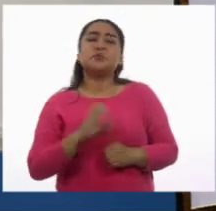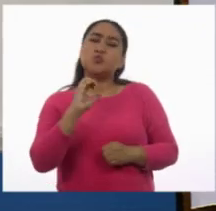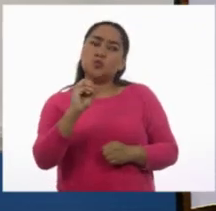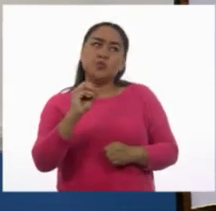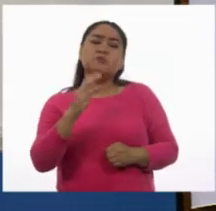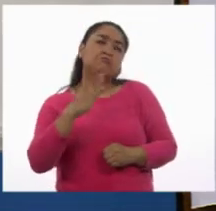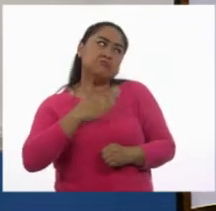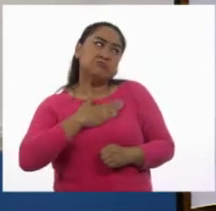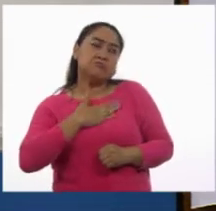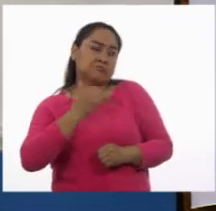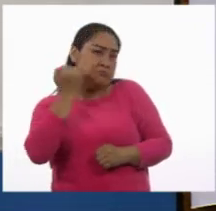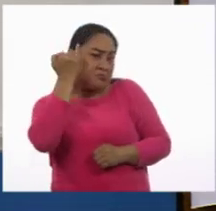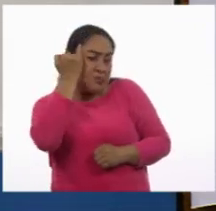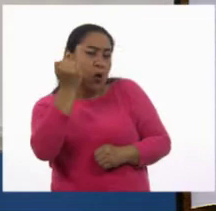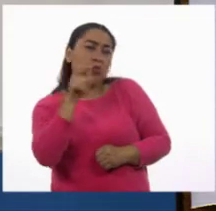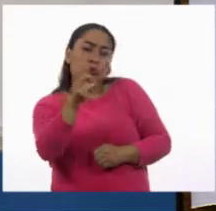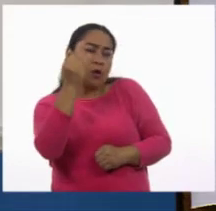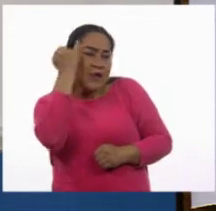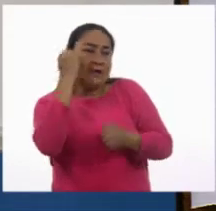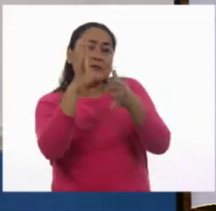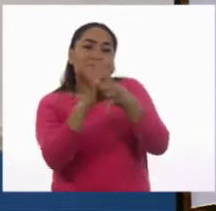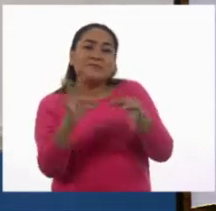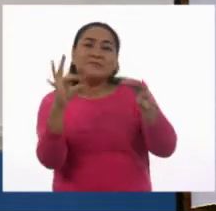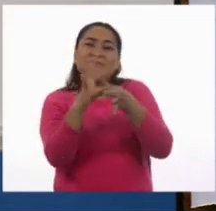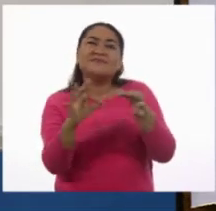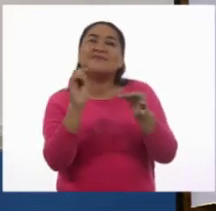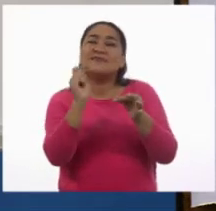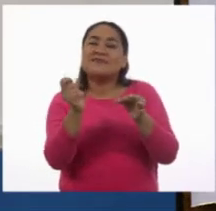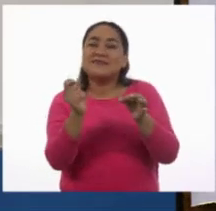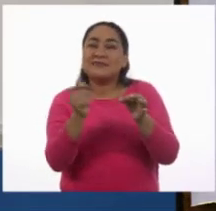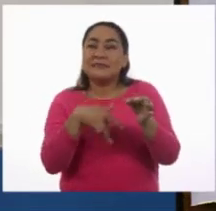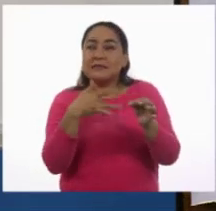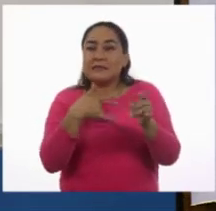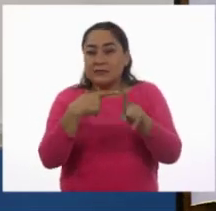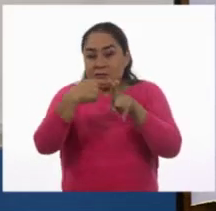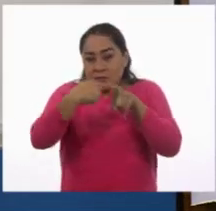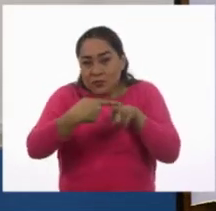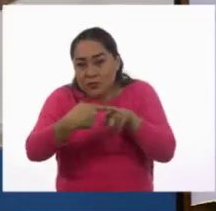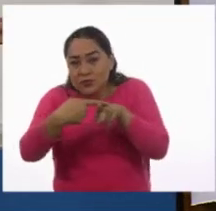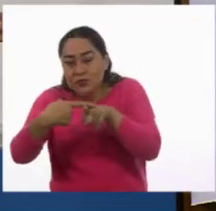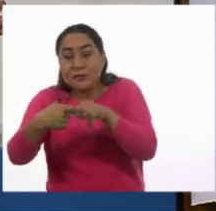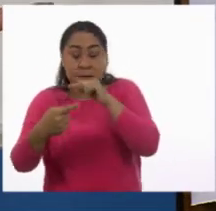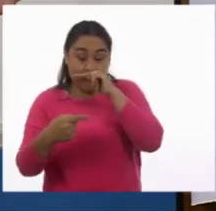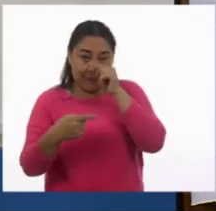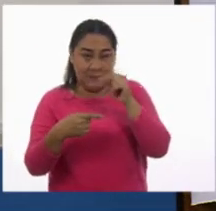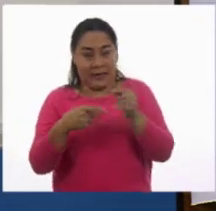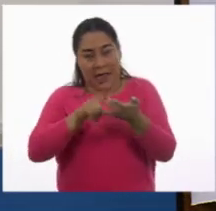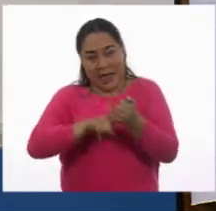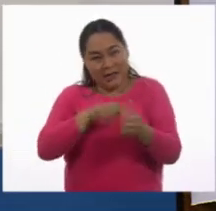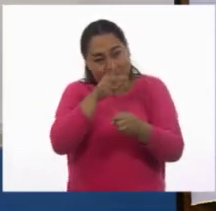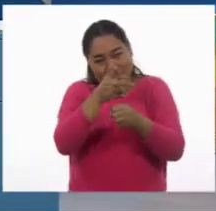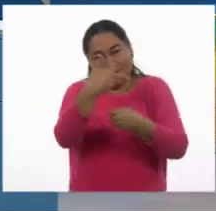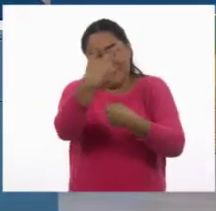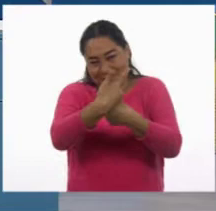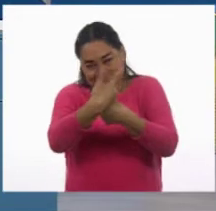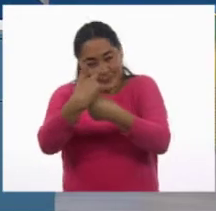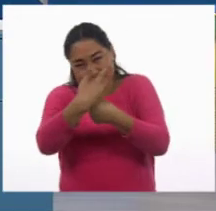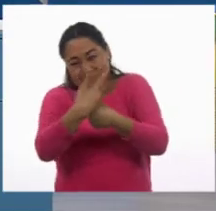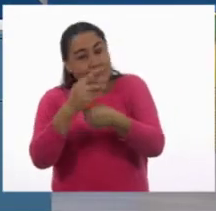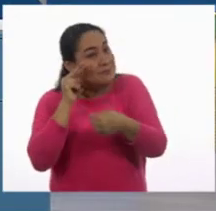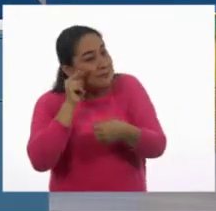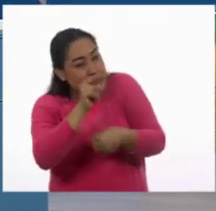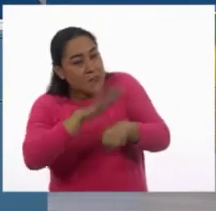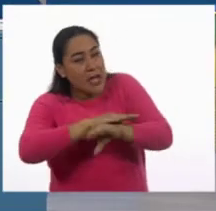de su propio juego para una de las cámaras y para que los niños vayan viendo cómo es que lo llevamos a